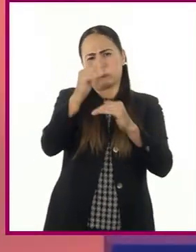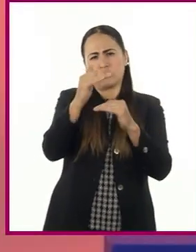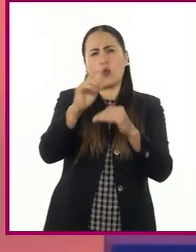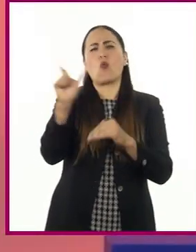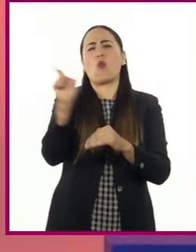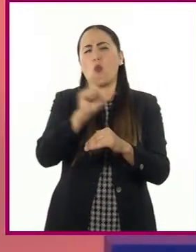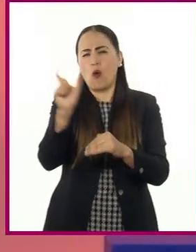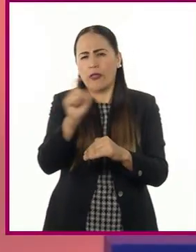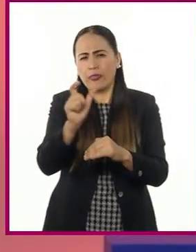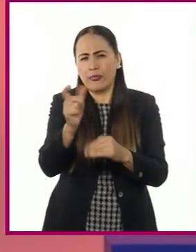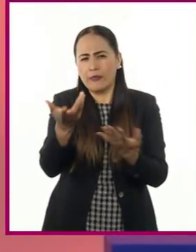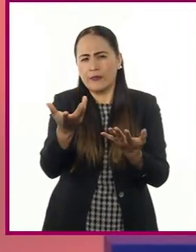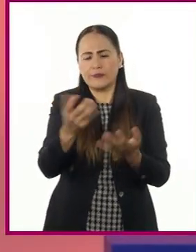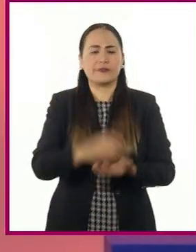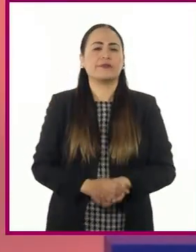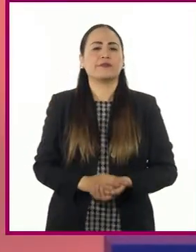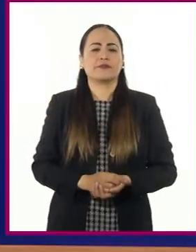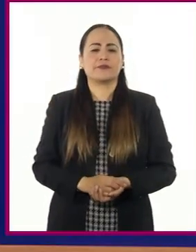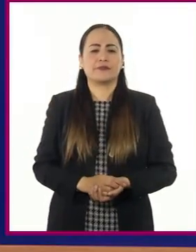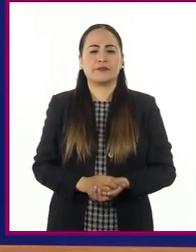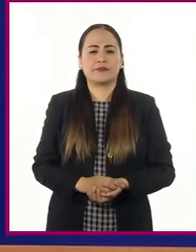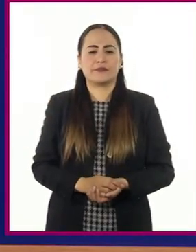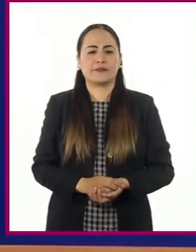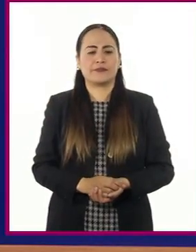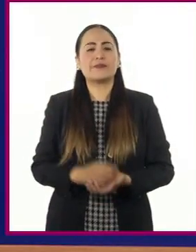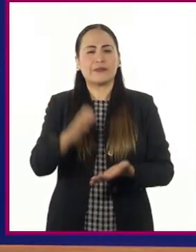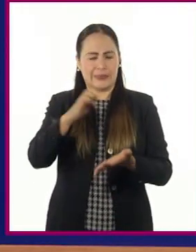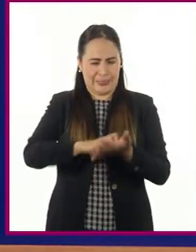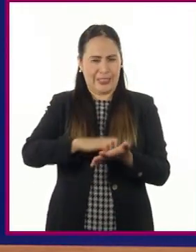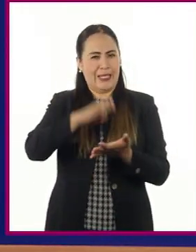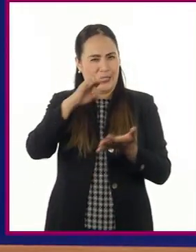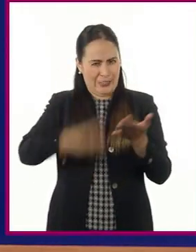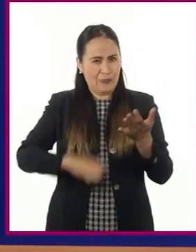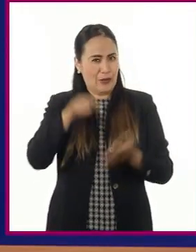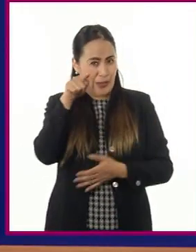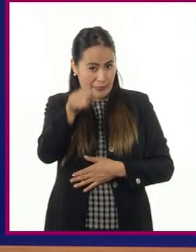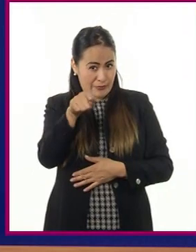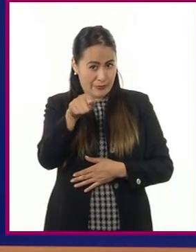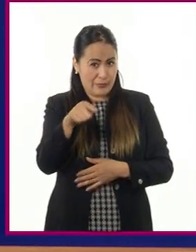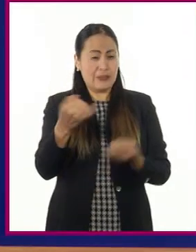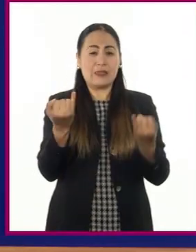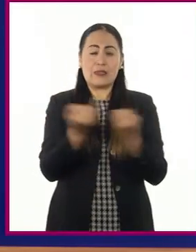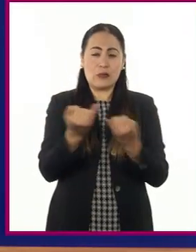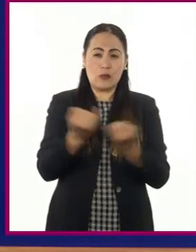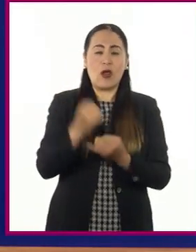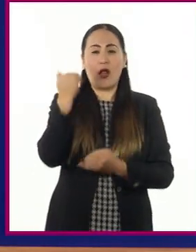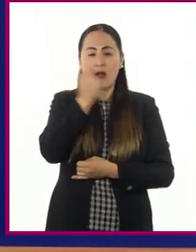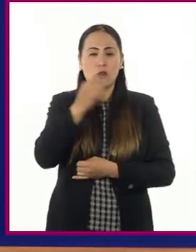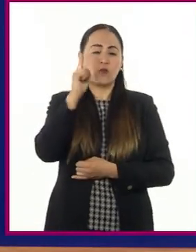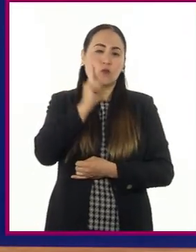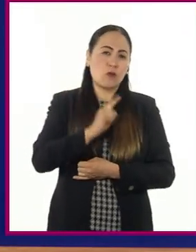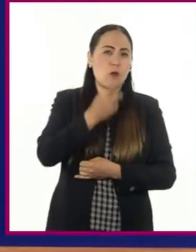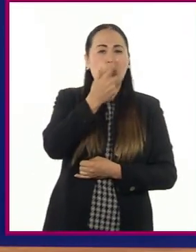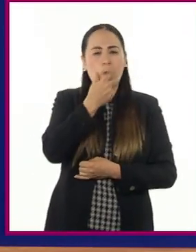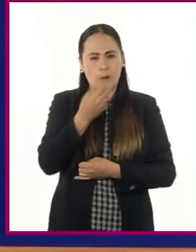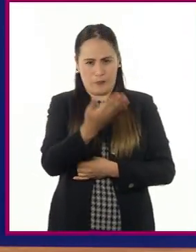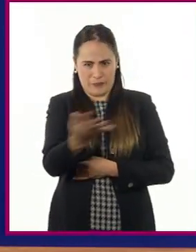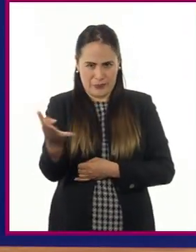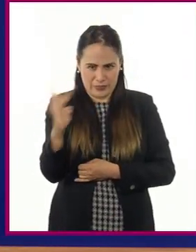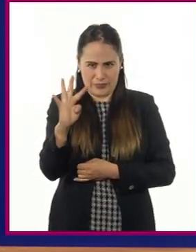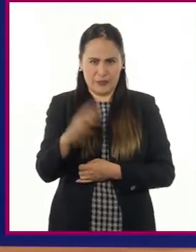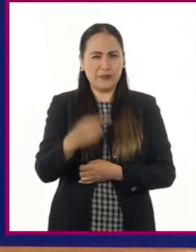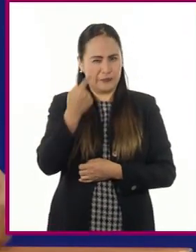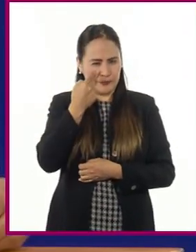determinado. Mira, para que te quede más claro a ti y a nuestras alumnas y alumnos, ¿qué te parece